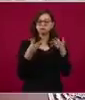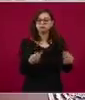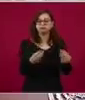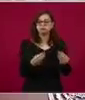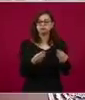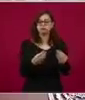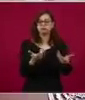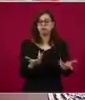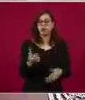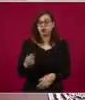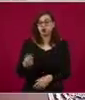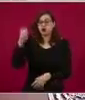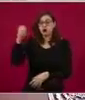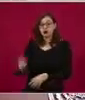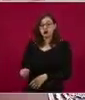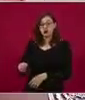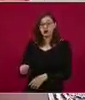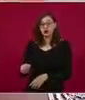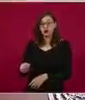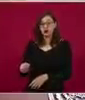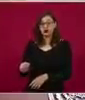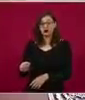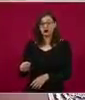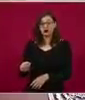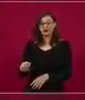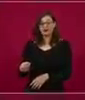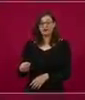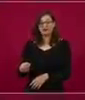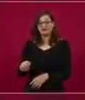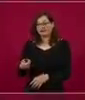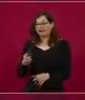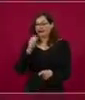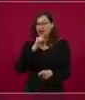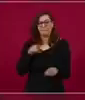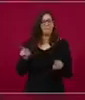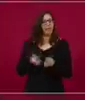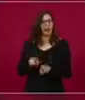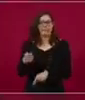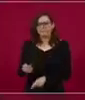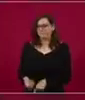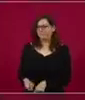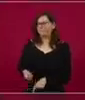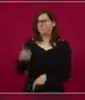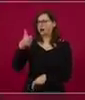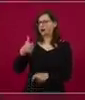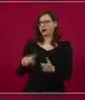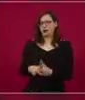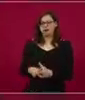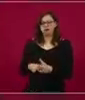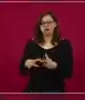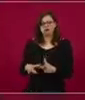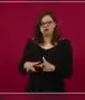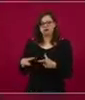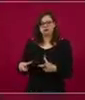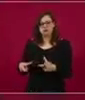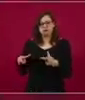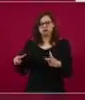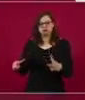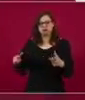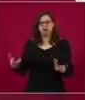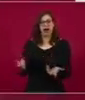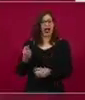y el sureste pues es algo también nunca visto